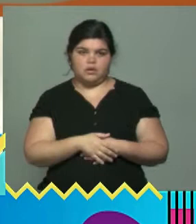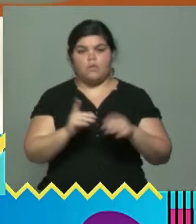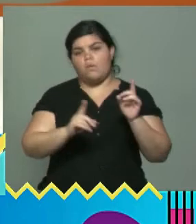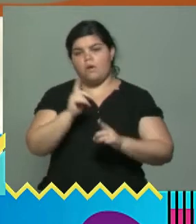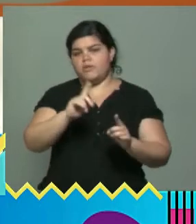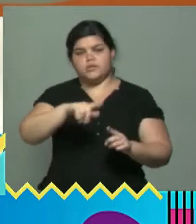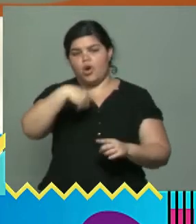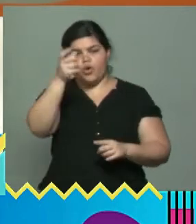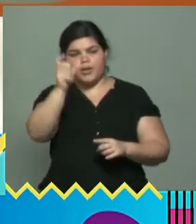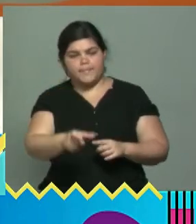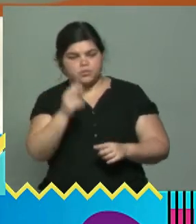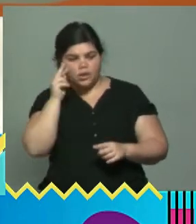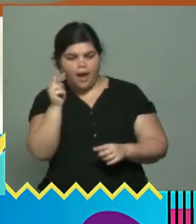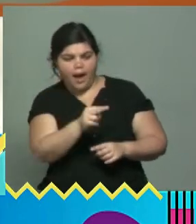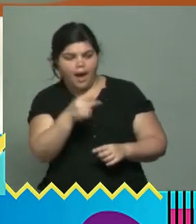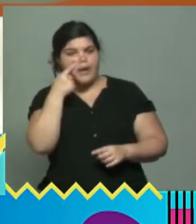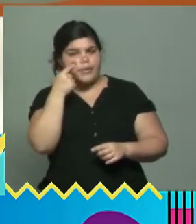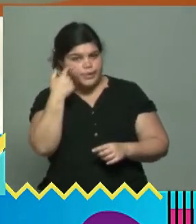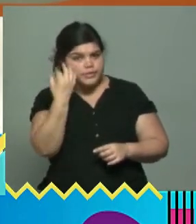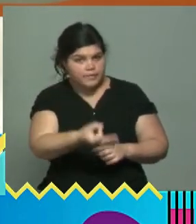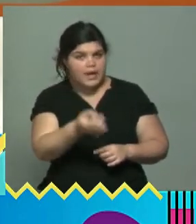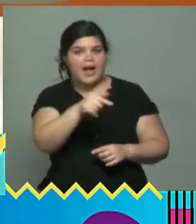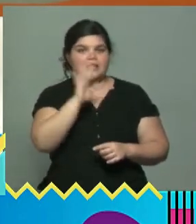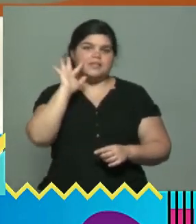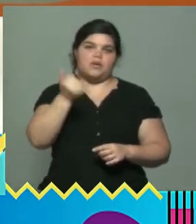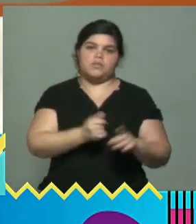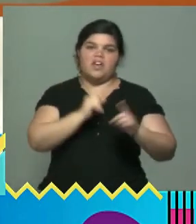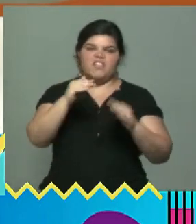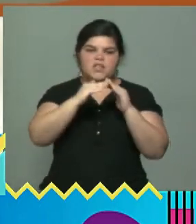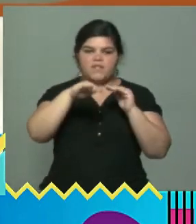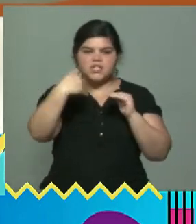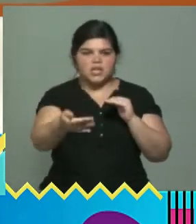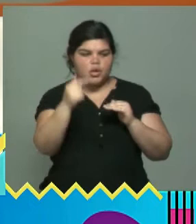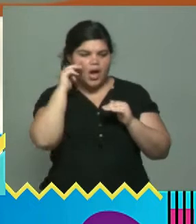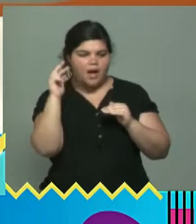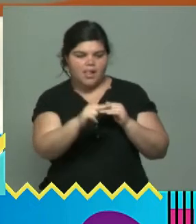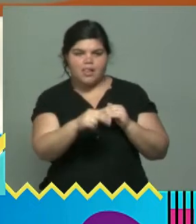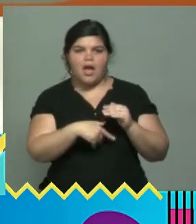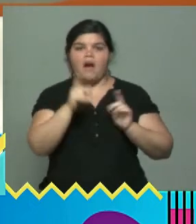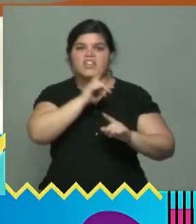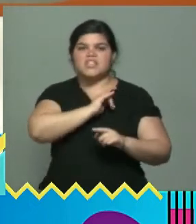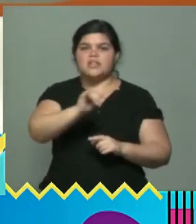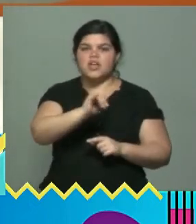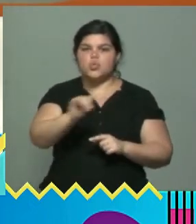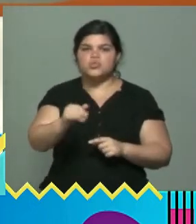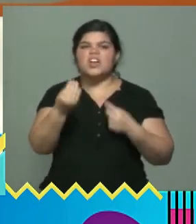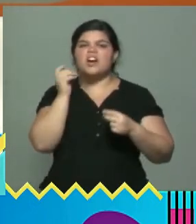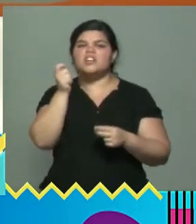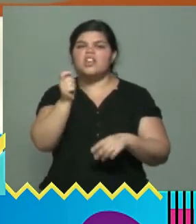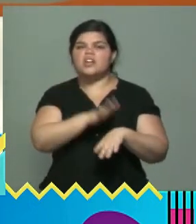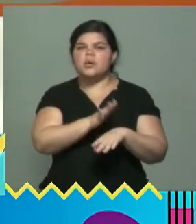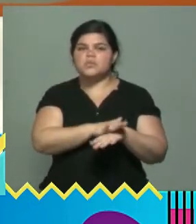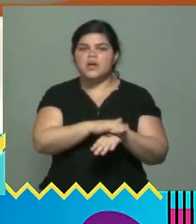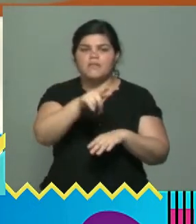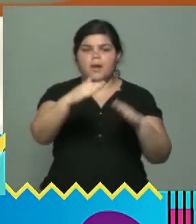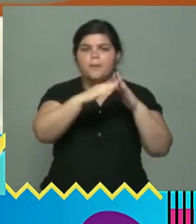que esté cercana al niño, a veces hasta un vecino. O sea, muchas veces la denuncia viene por parte de un vecino de la